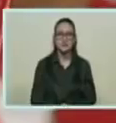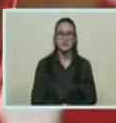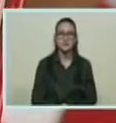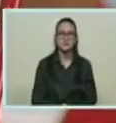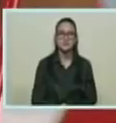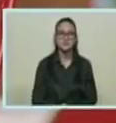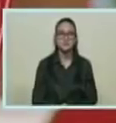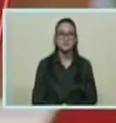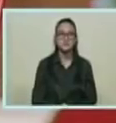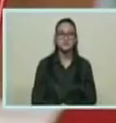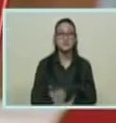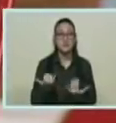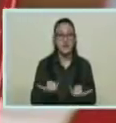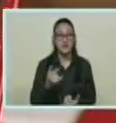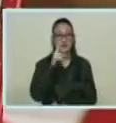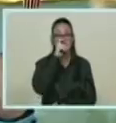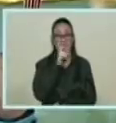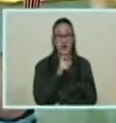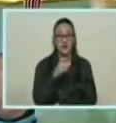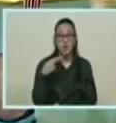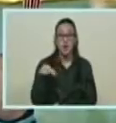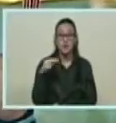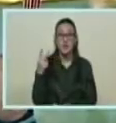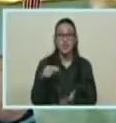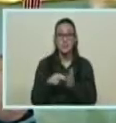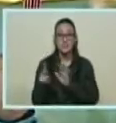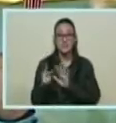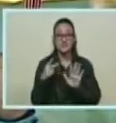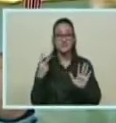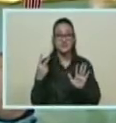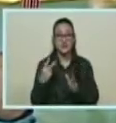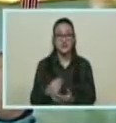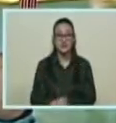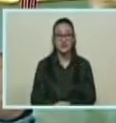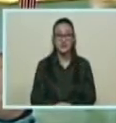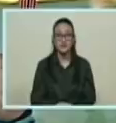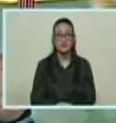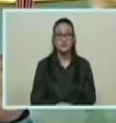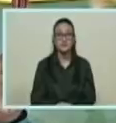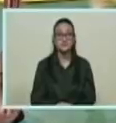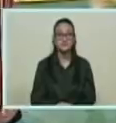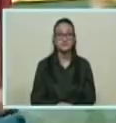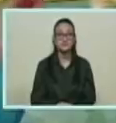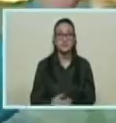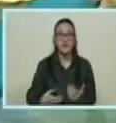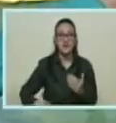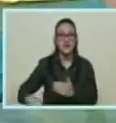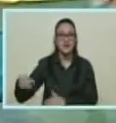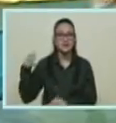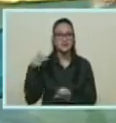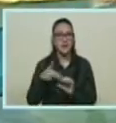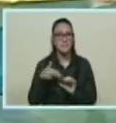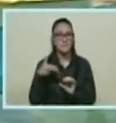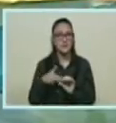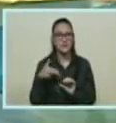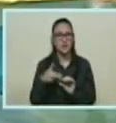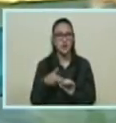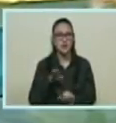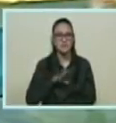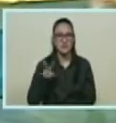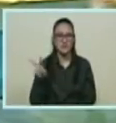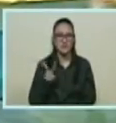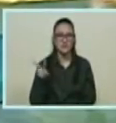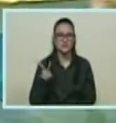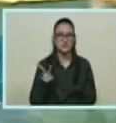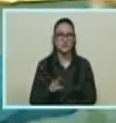ha reiterado este año, noviembre de 2017, la riqueza petrolera de